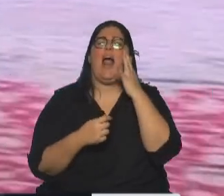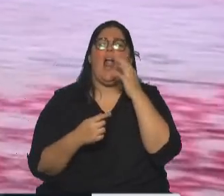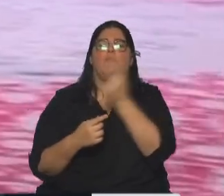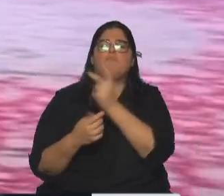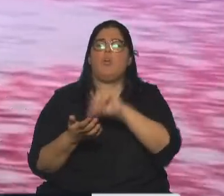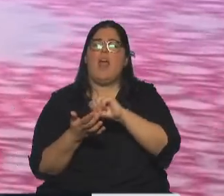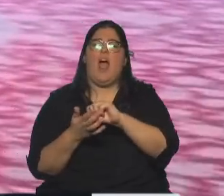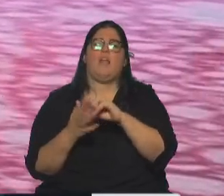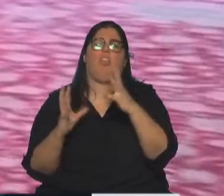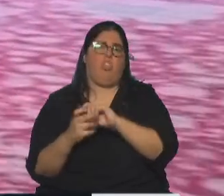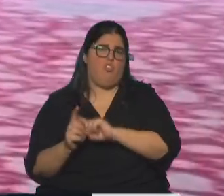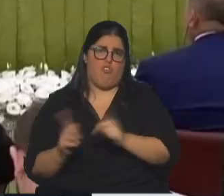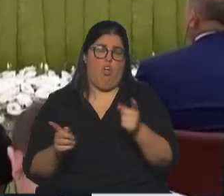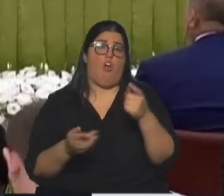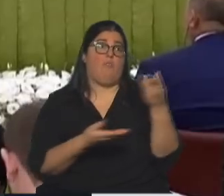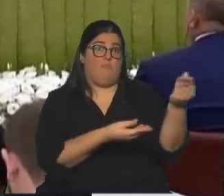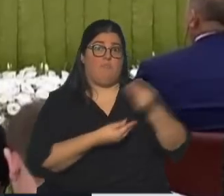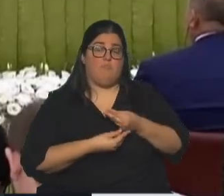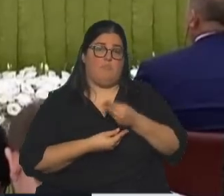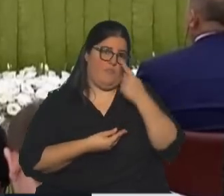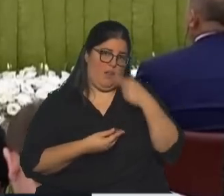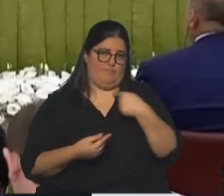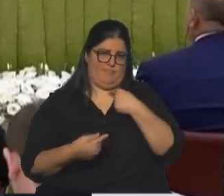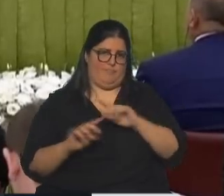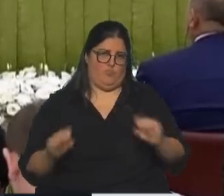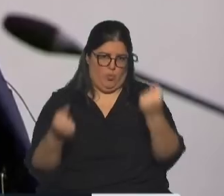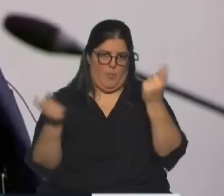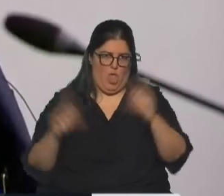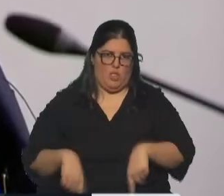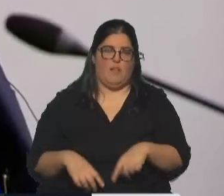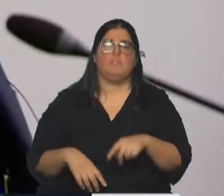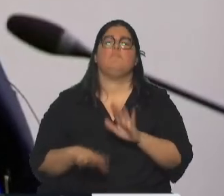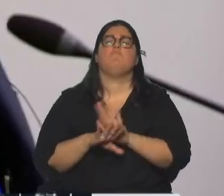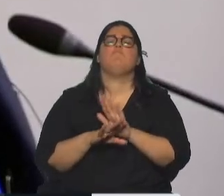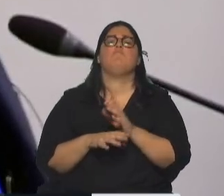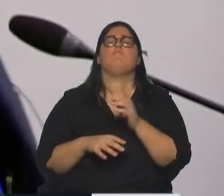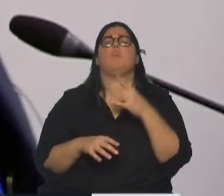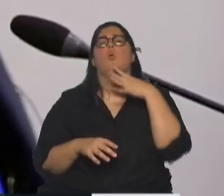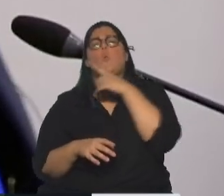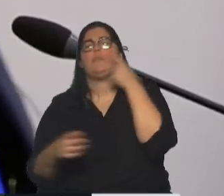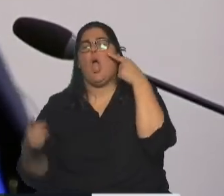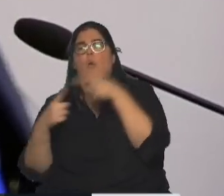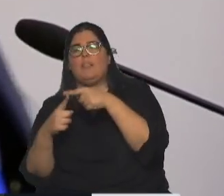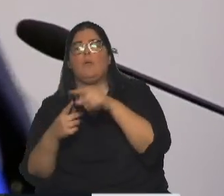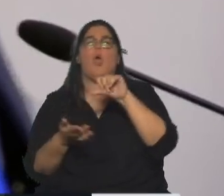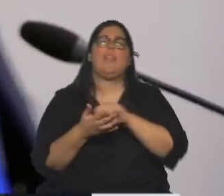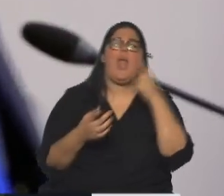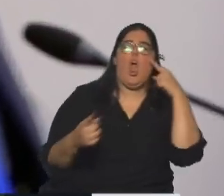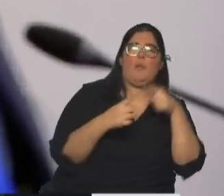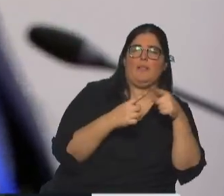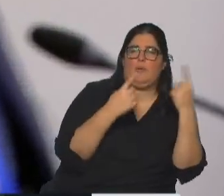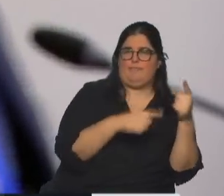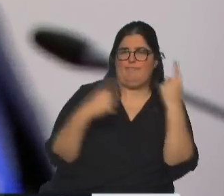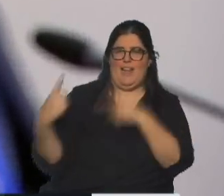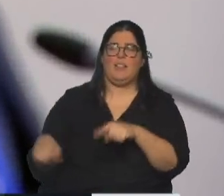lo que volvió a frenar todo. En este punto se separan los objetivos de Rusia e Irán. A Teherán